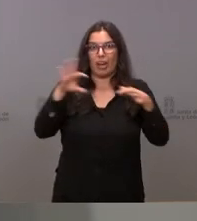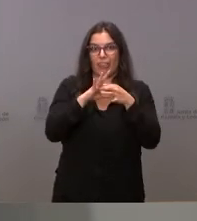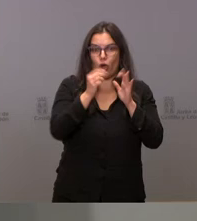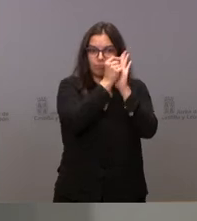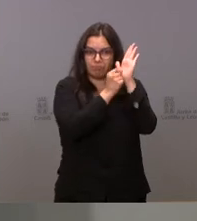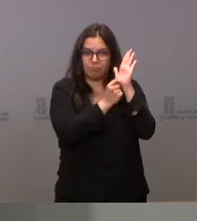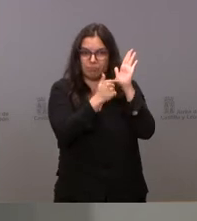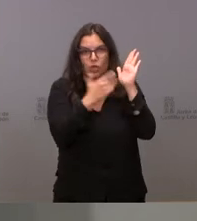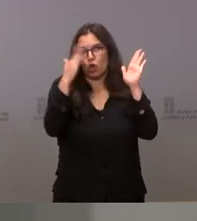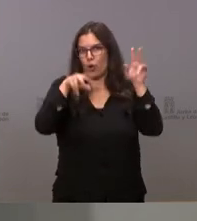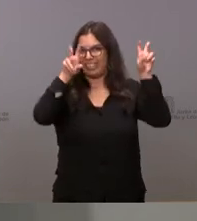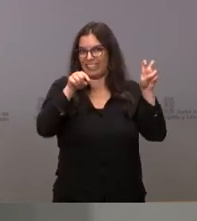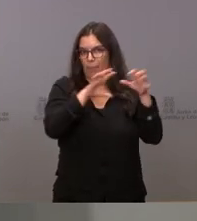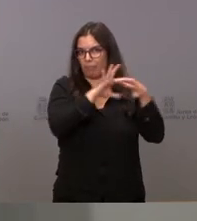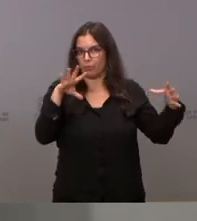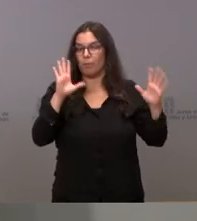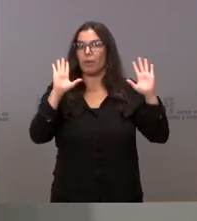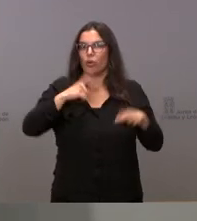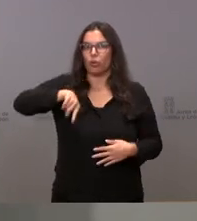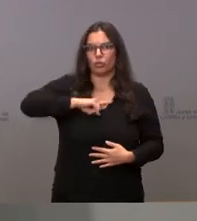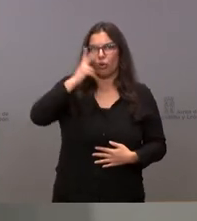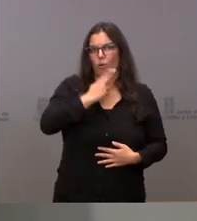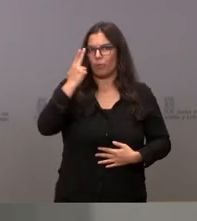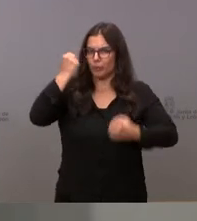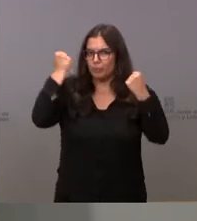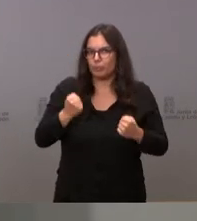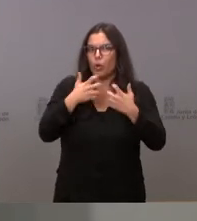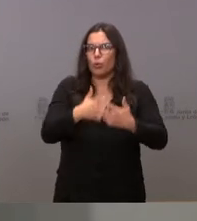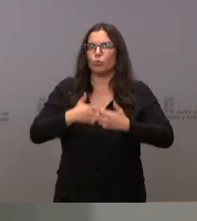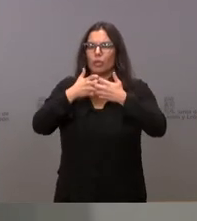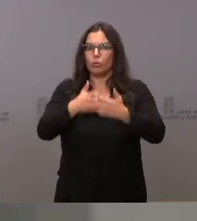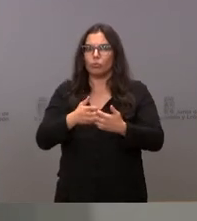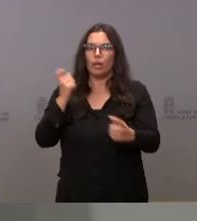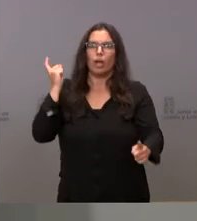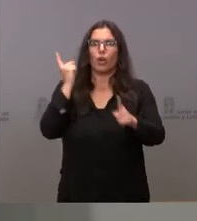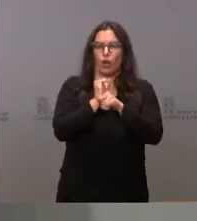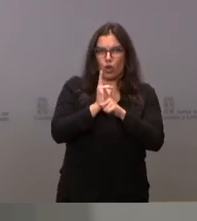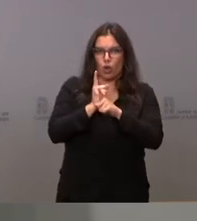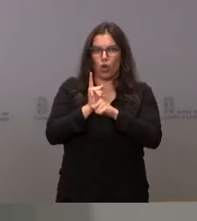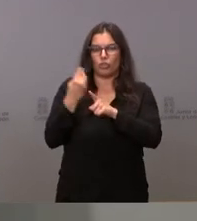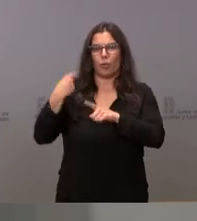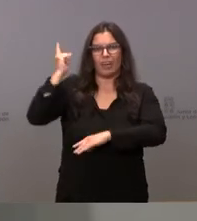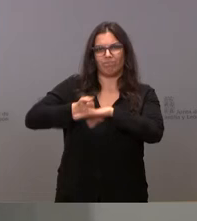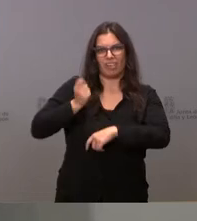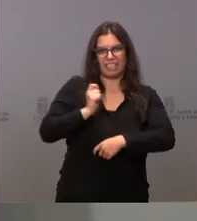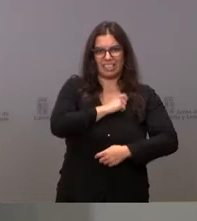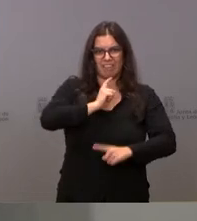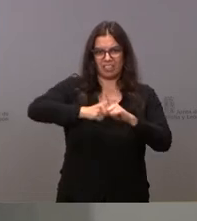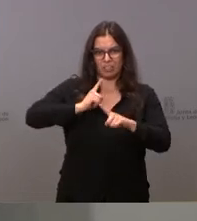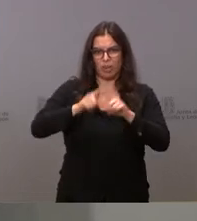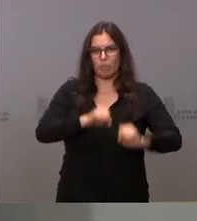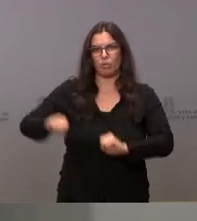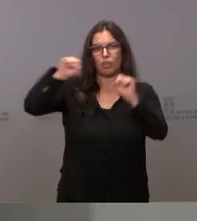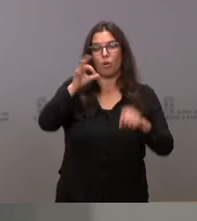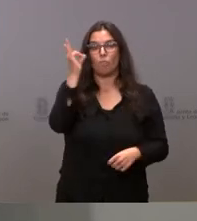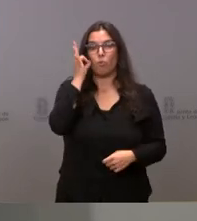digo es que nosotros tenemos un firme compromiso en la lucha contra la trata y la protección de las mujeres. Creemos que la